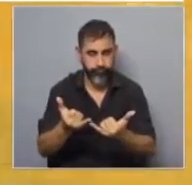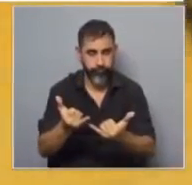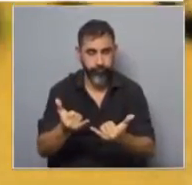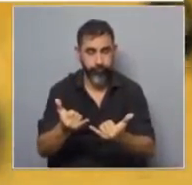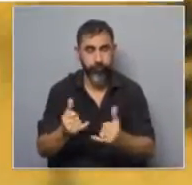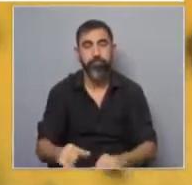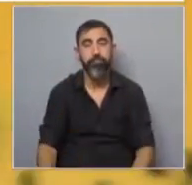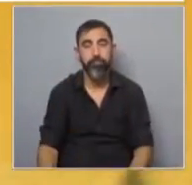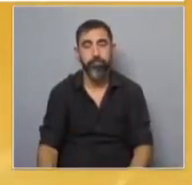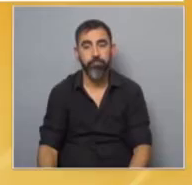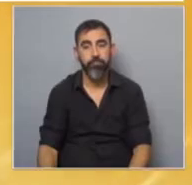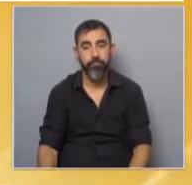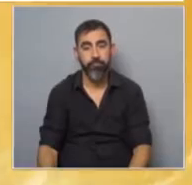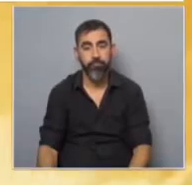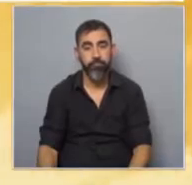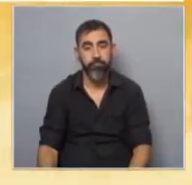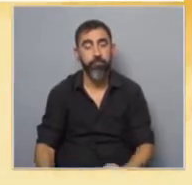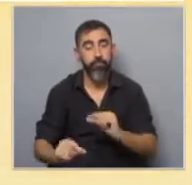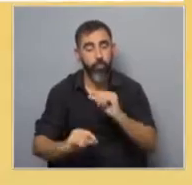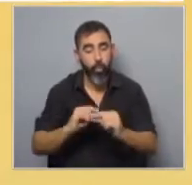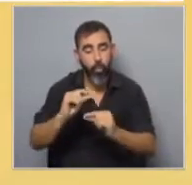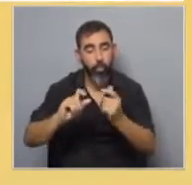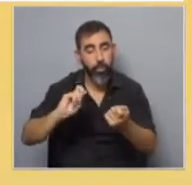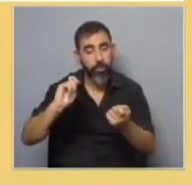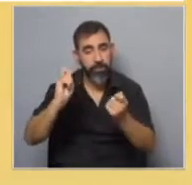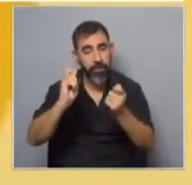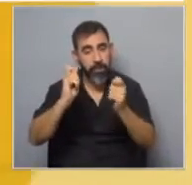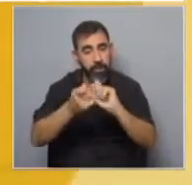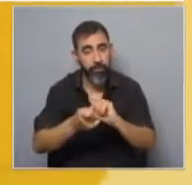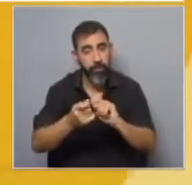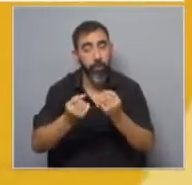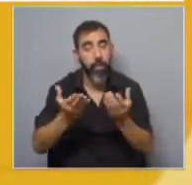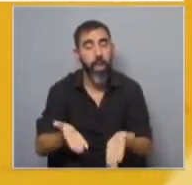en parte se han empezado a revertir a medida que se levantó